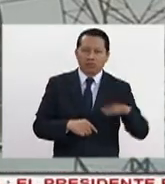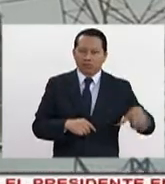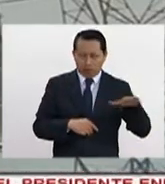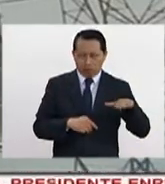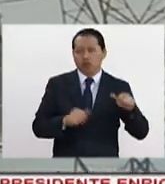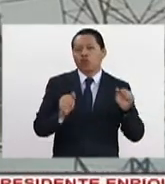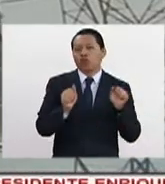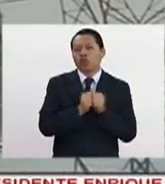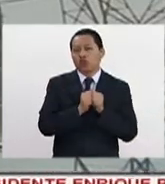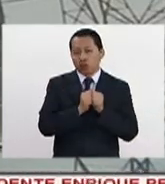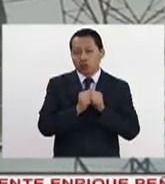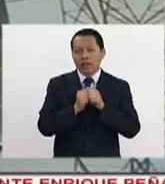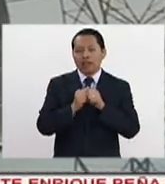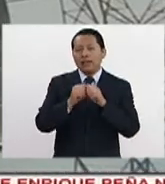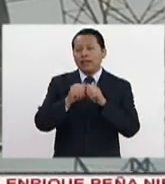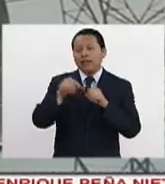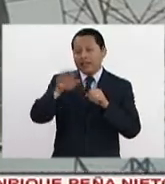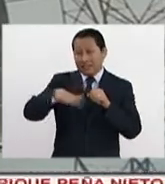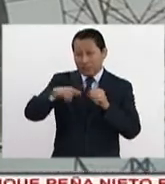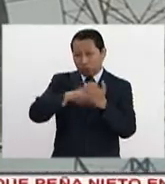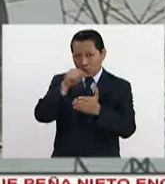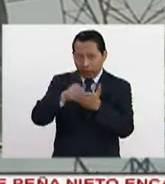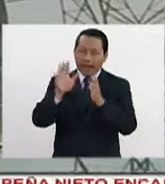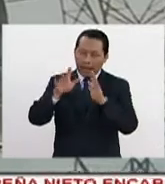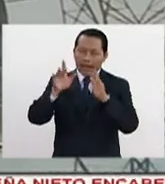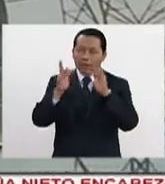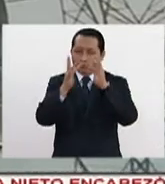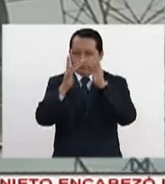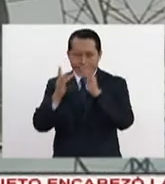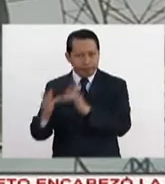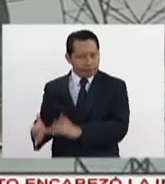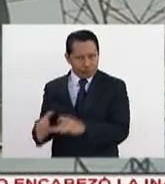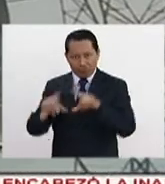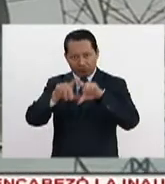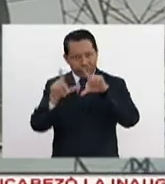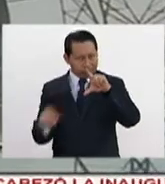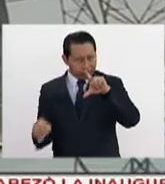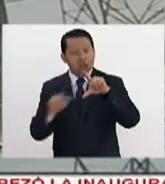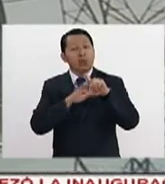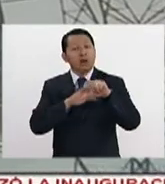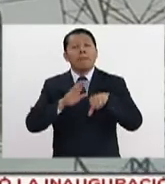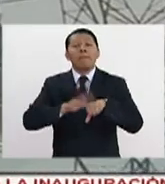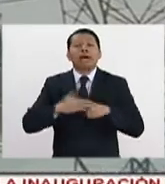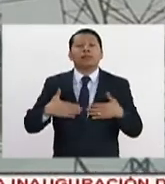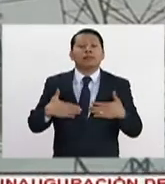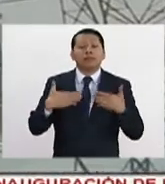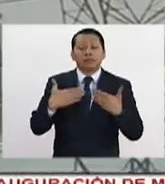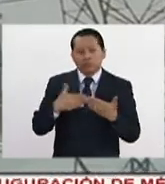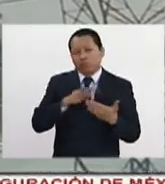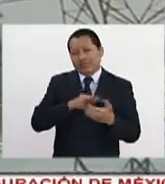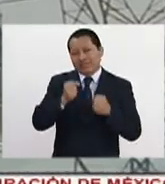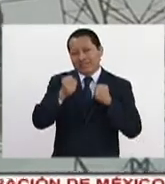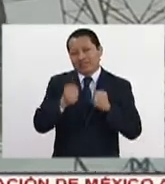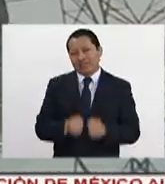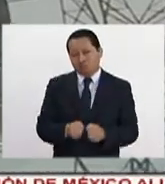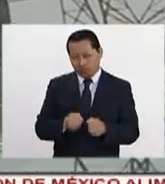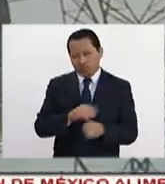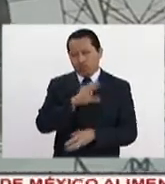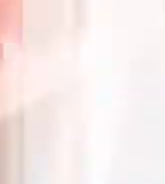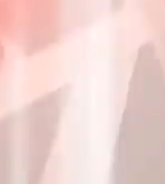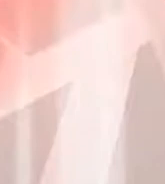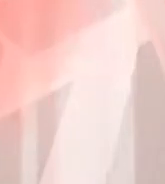el sistema interconectado nacional otorgará, reitero, mayor seguridad y confiabilidad al suministro